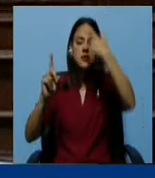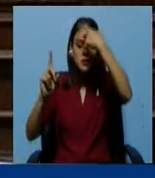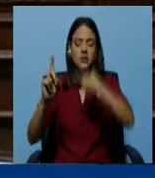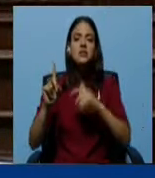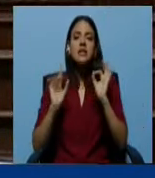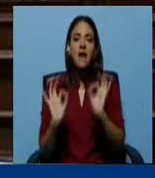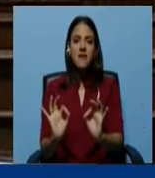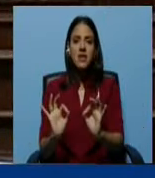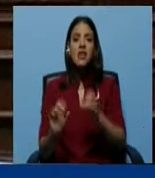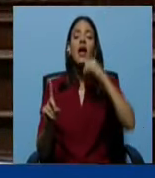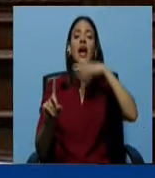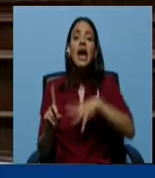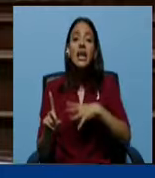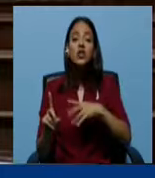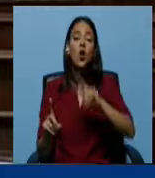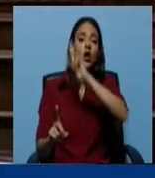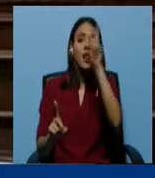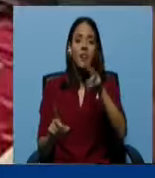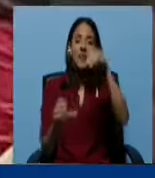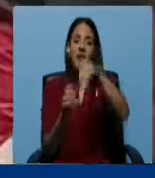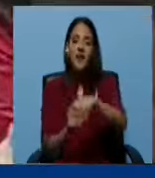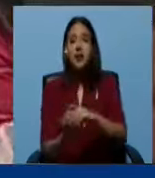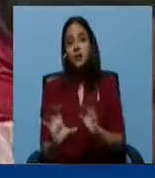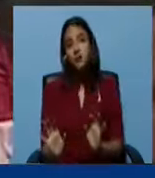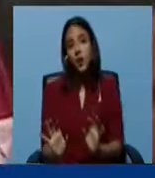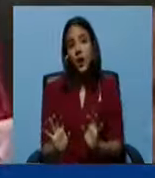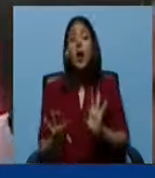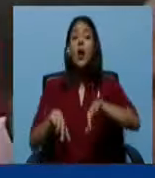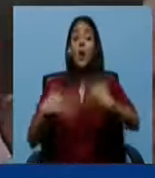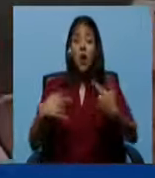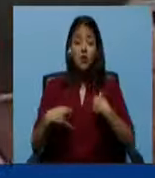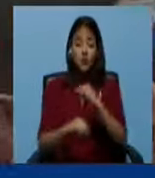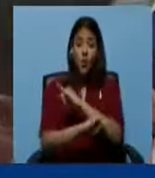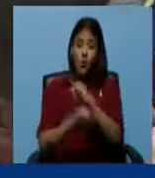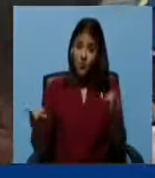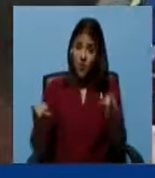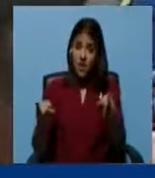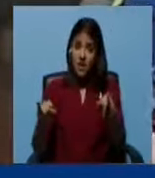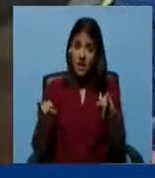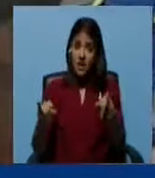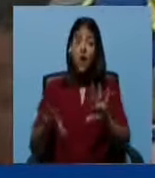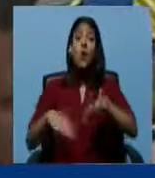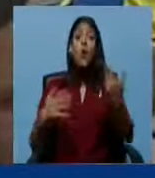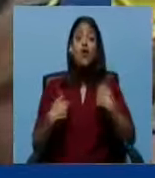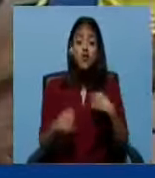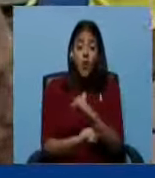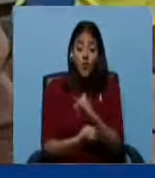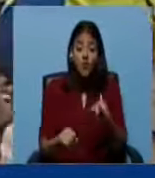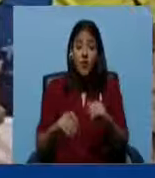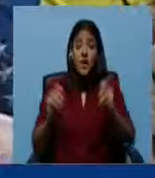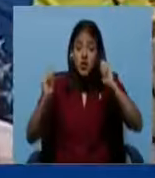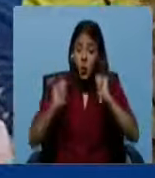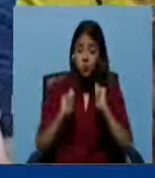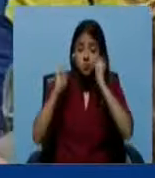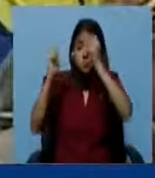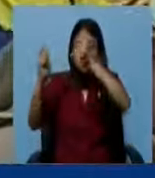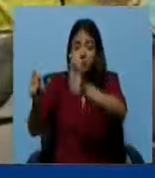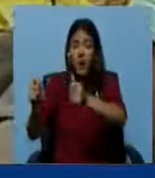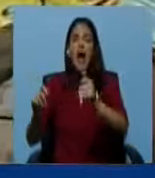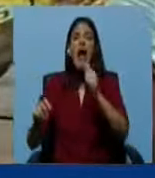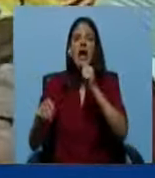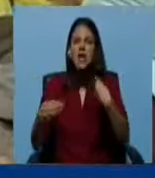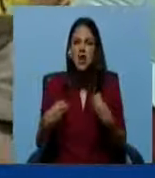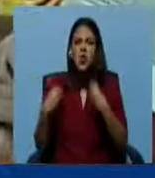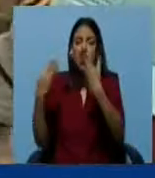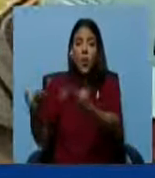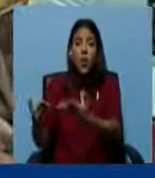de Venezuela. Y cuando entregue el mando, que me toque entregarlo, lo entregaré a un presidente